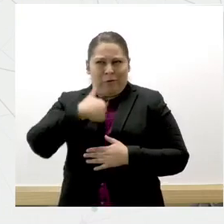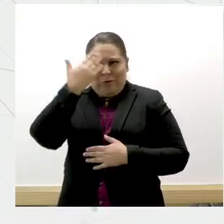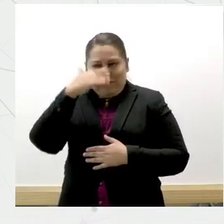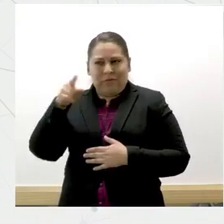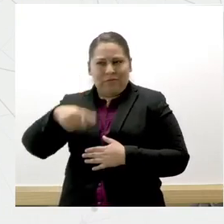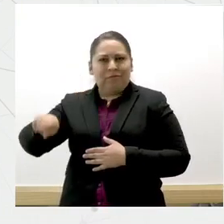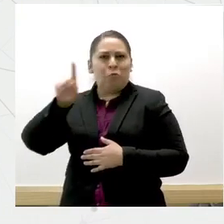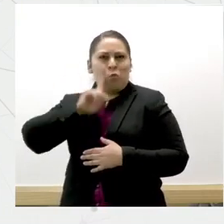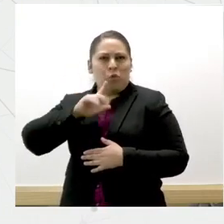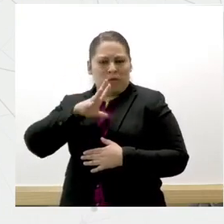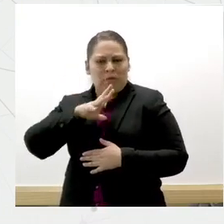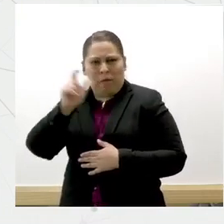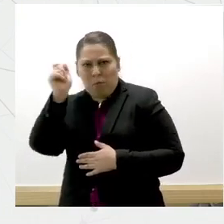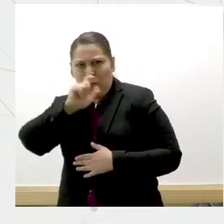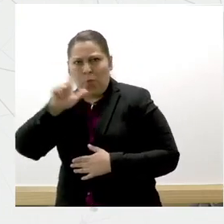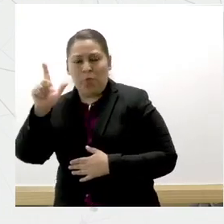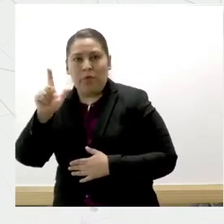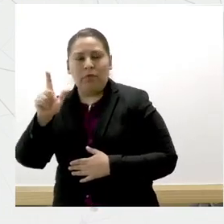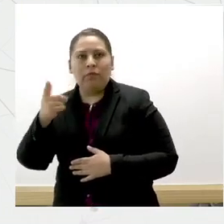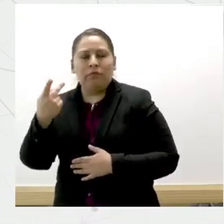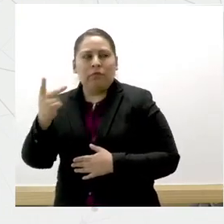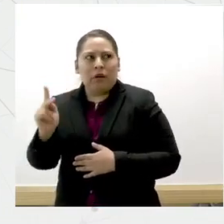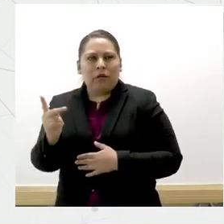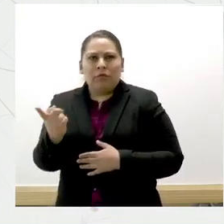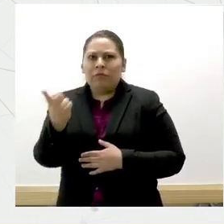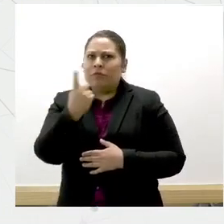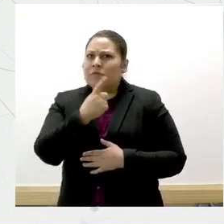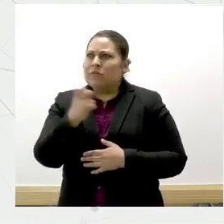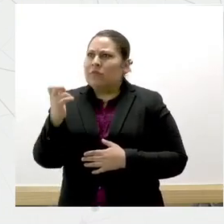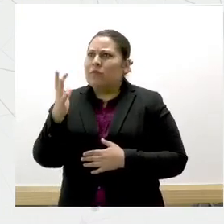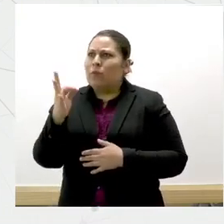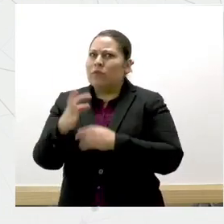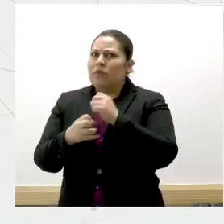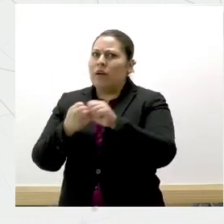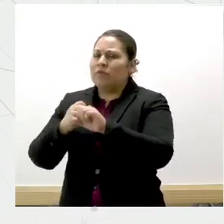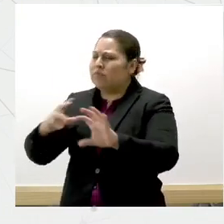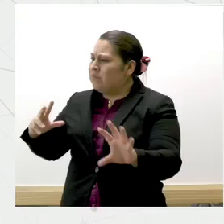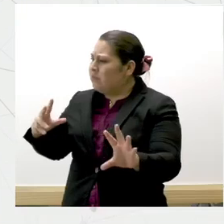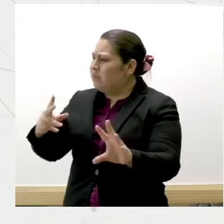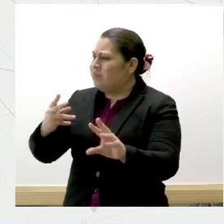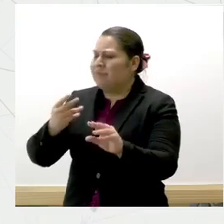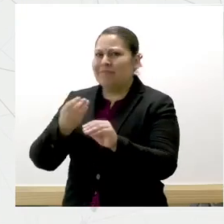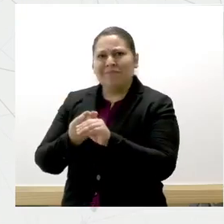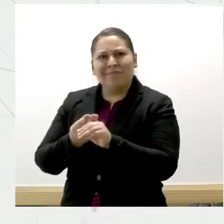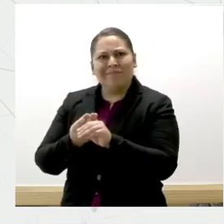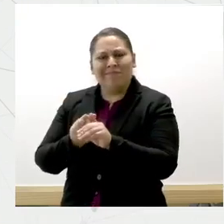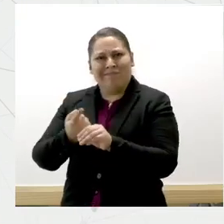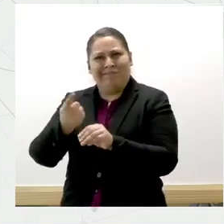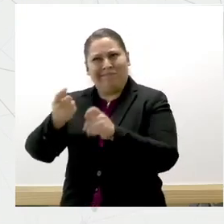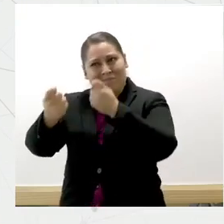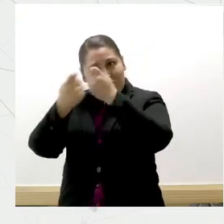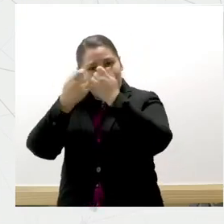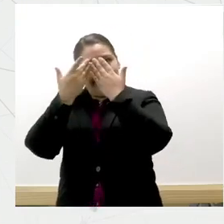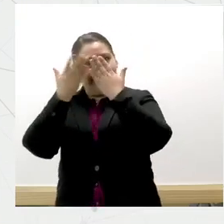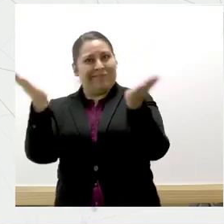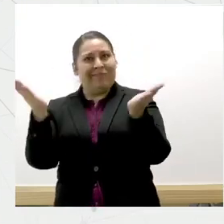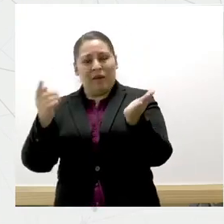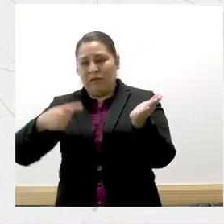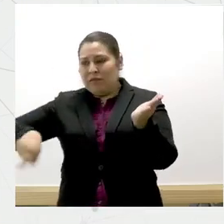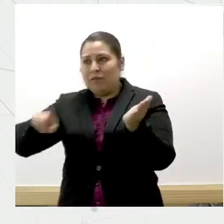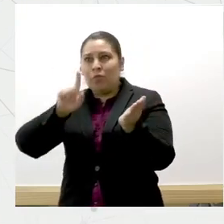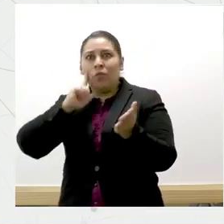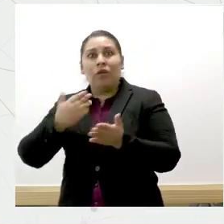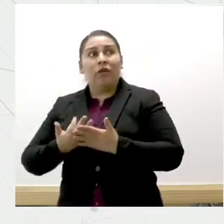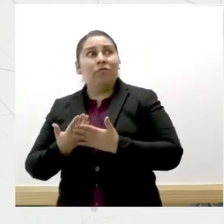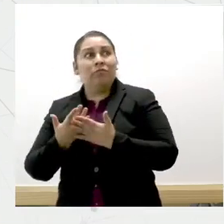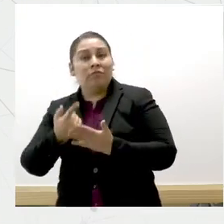también. Pero 140 años son muchos años para llegar, la verdad. Creo que no nos podemos plantear esperar tanto tiempo. Y creo que tenemos